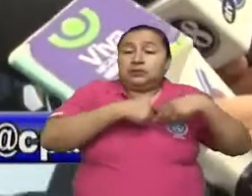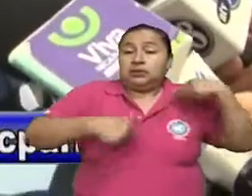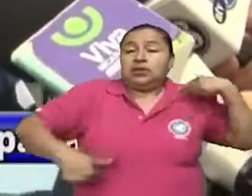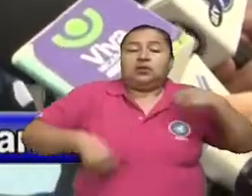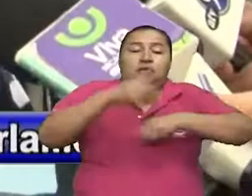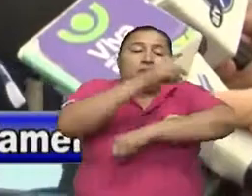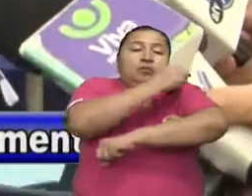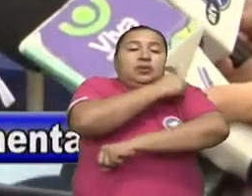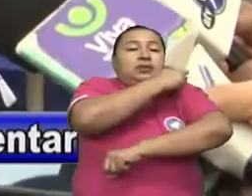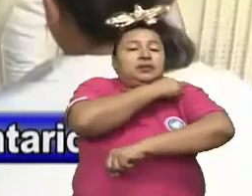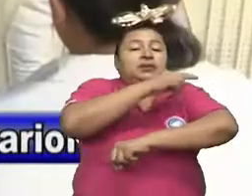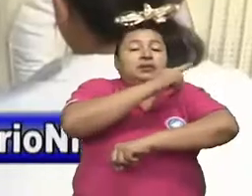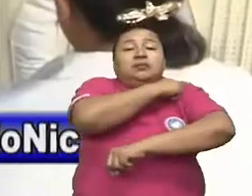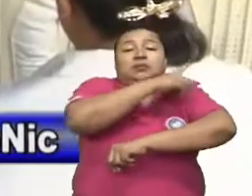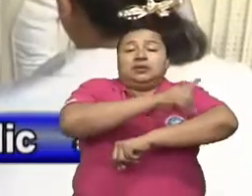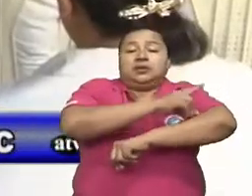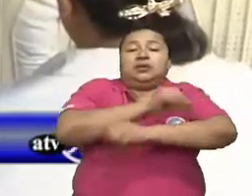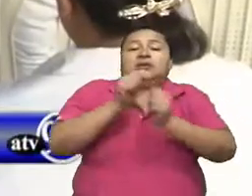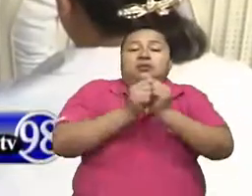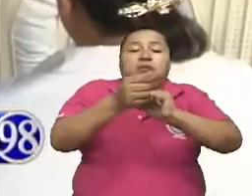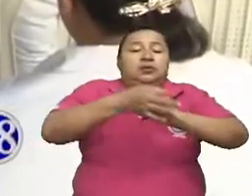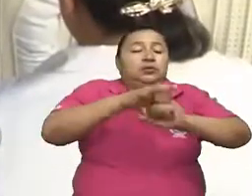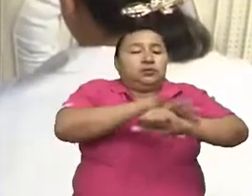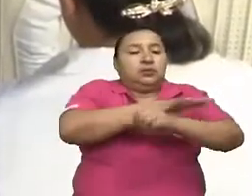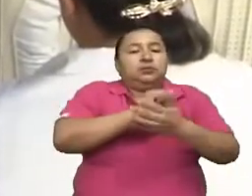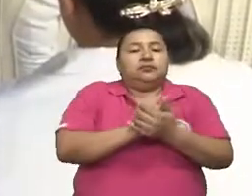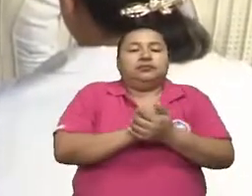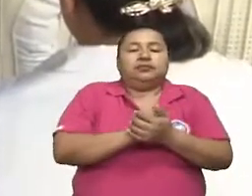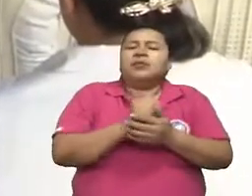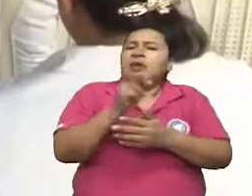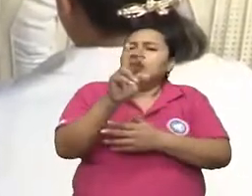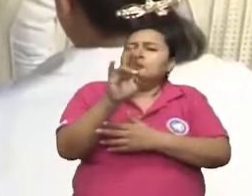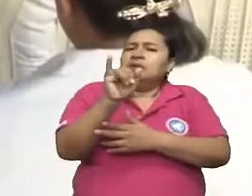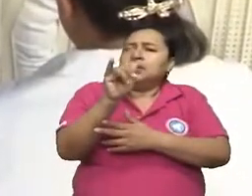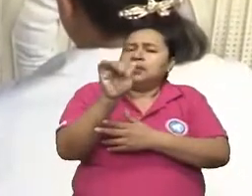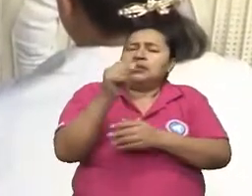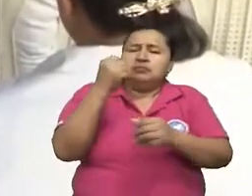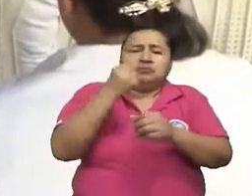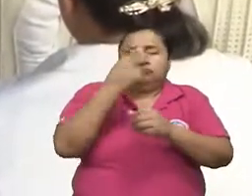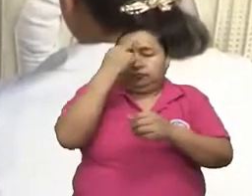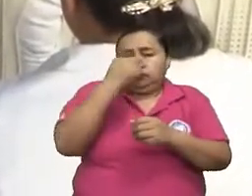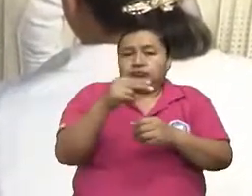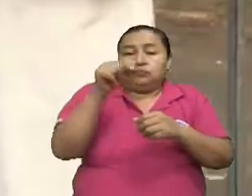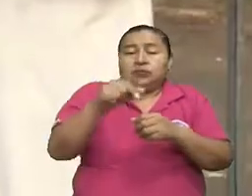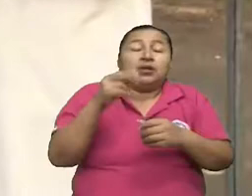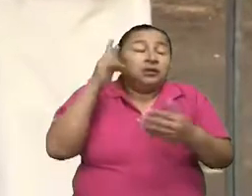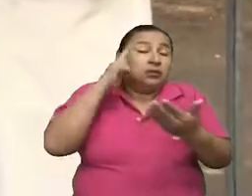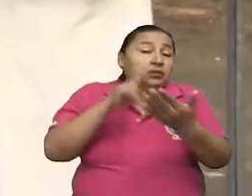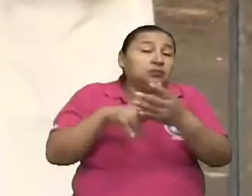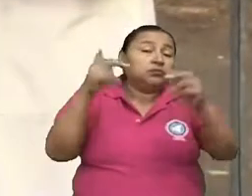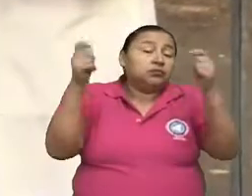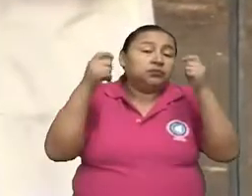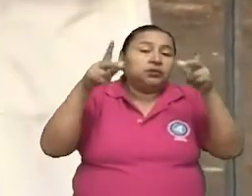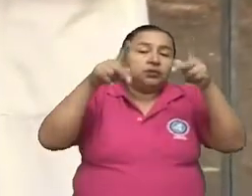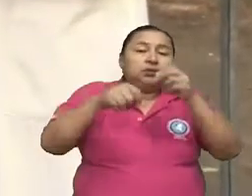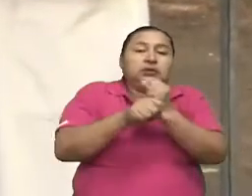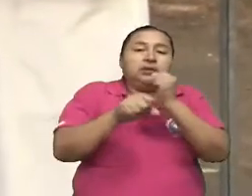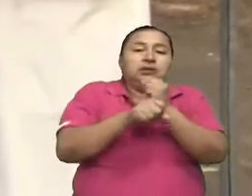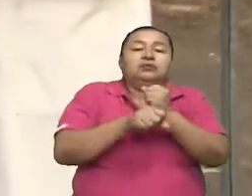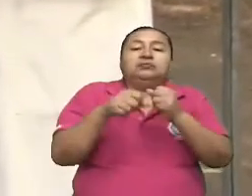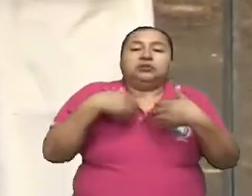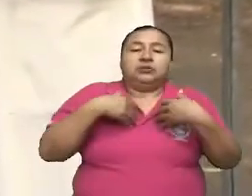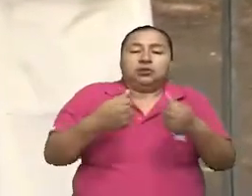y la compañera Rosario. La gesta de Raití Bocay también es conmemorada por las y los trabajadores de la